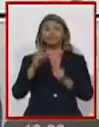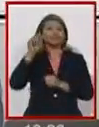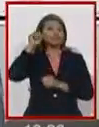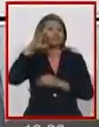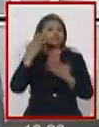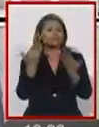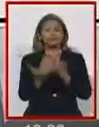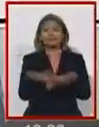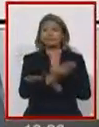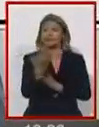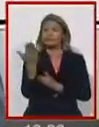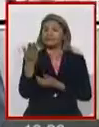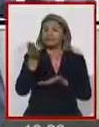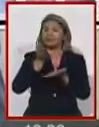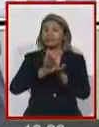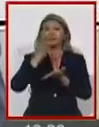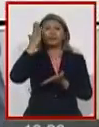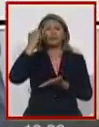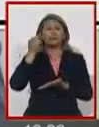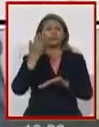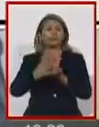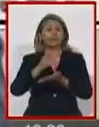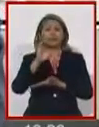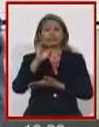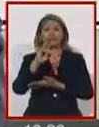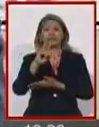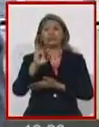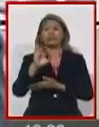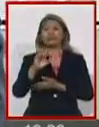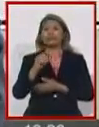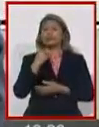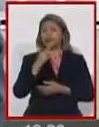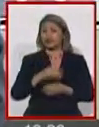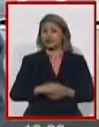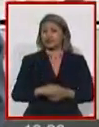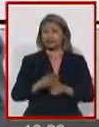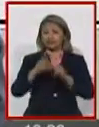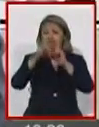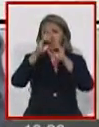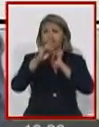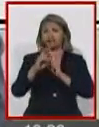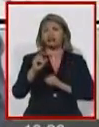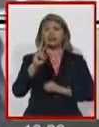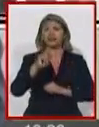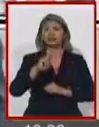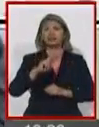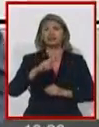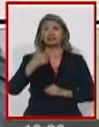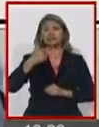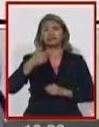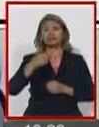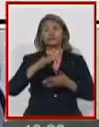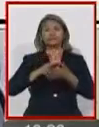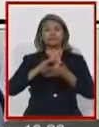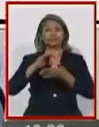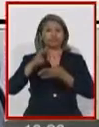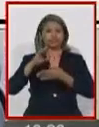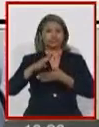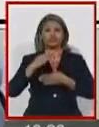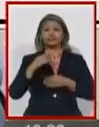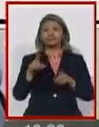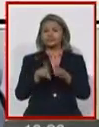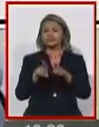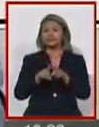Tarija amanecieron cortadas debido al paro cívico que exige respeto al referéndum del 21 de